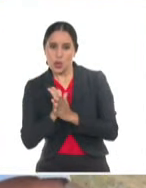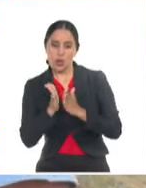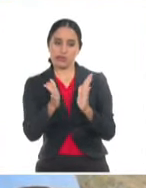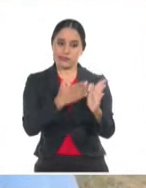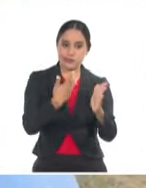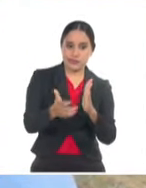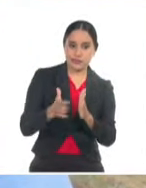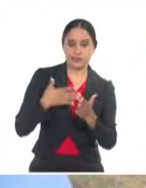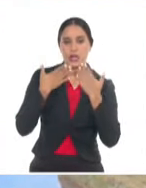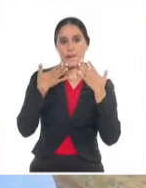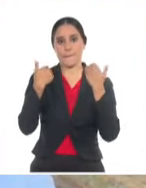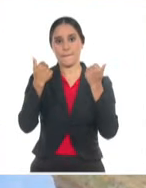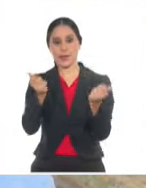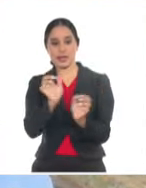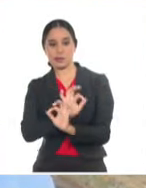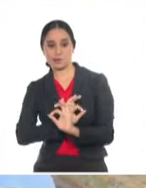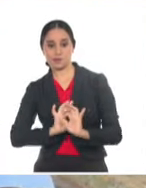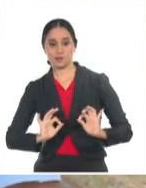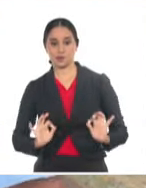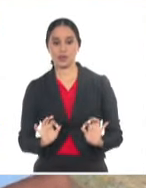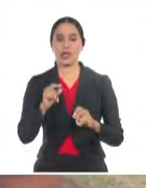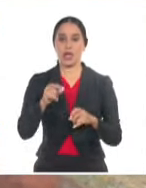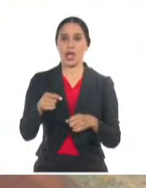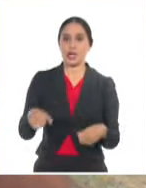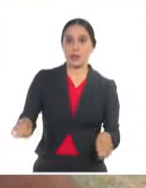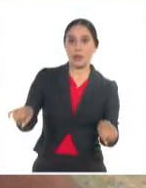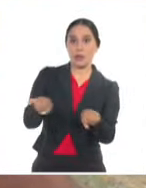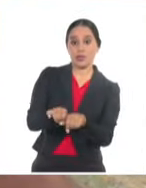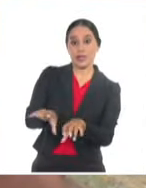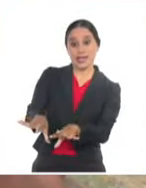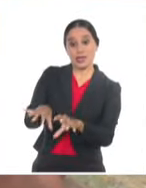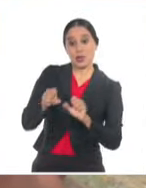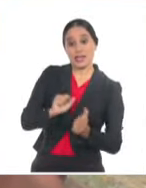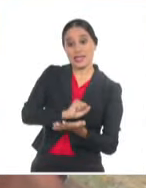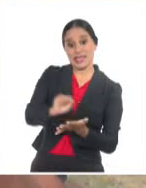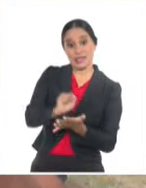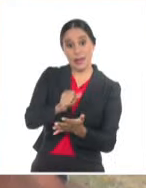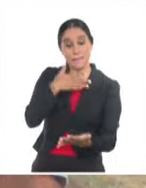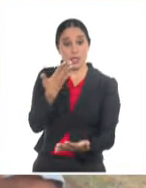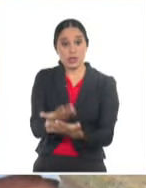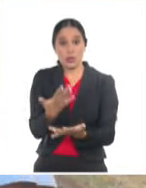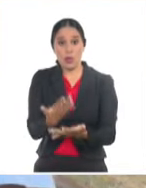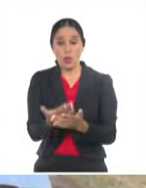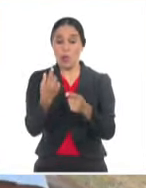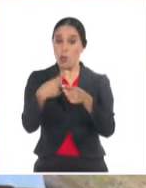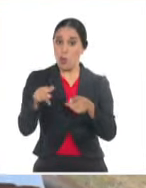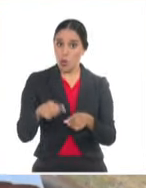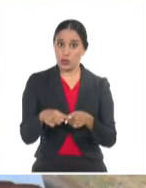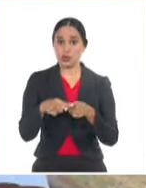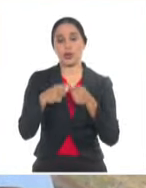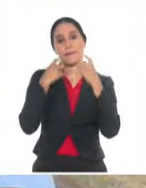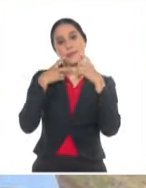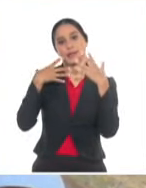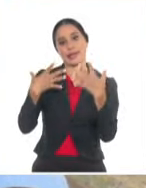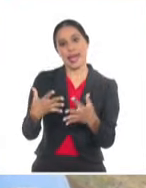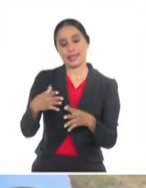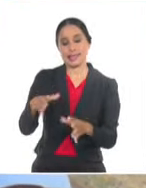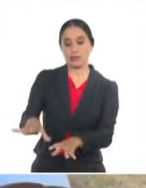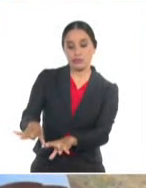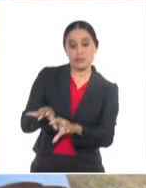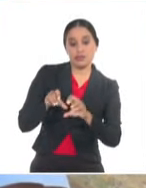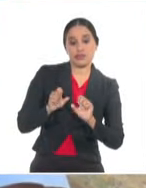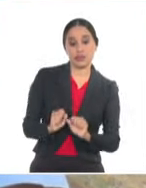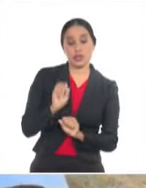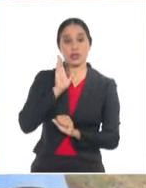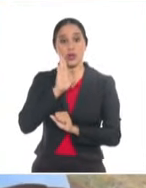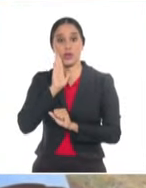allí y les prestamos el servicio de recoger con aquella patana que hay allí, auxiliar, recoger los desechos sólidos,